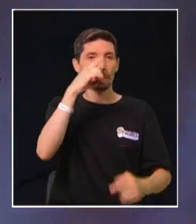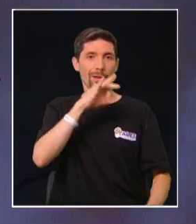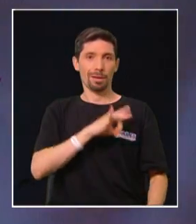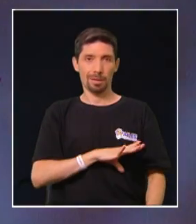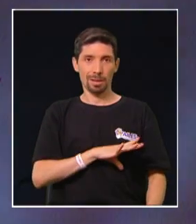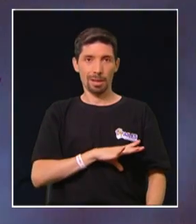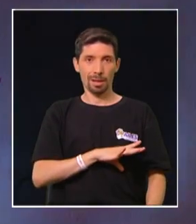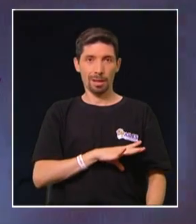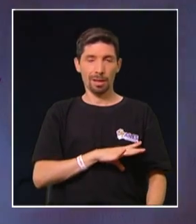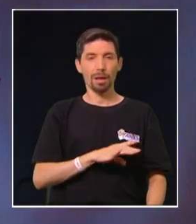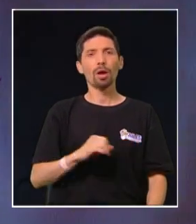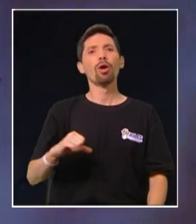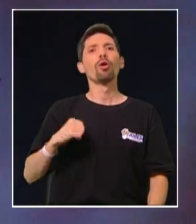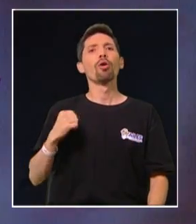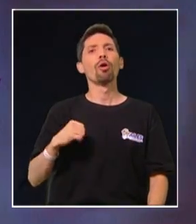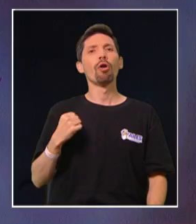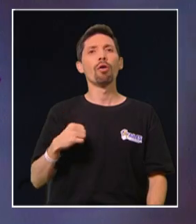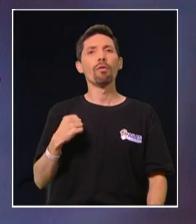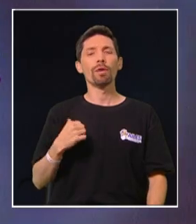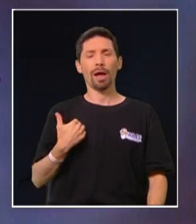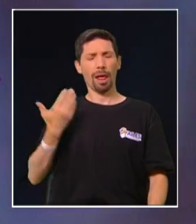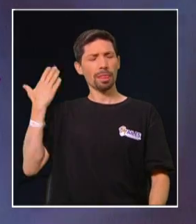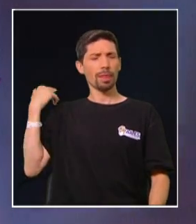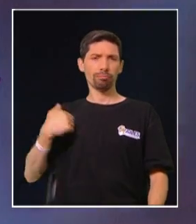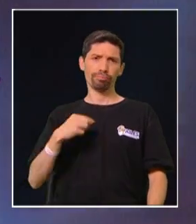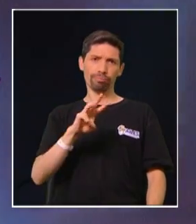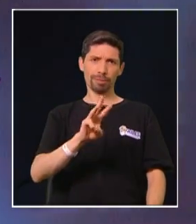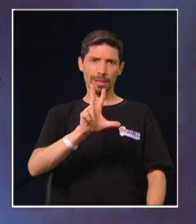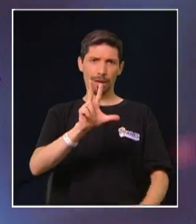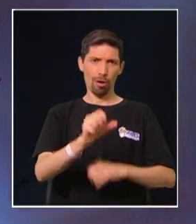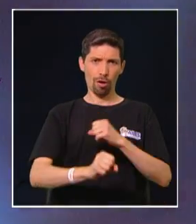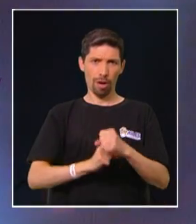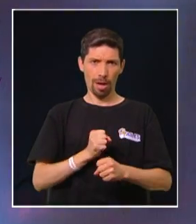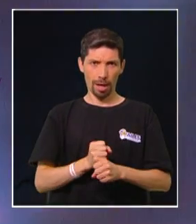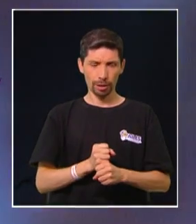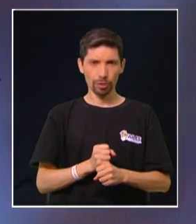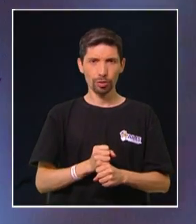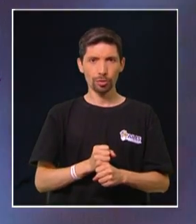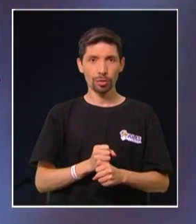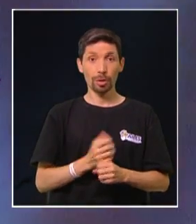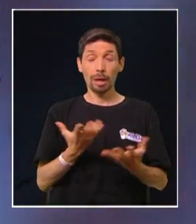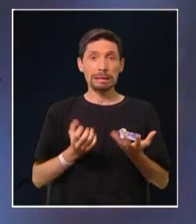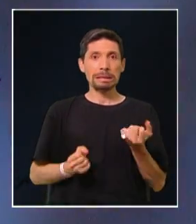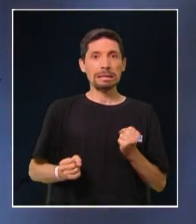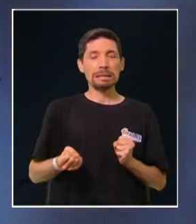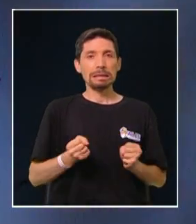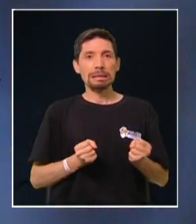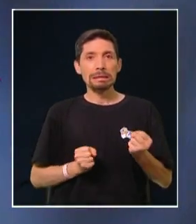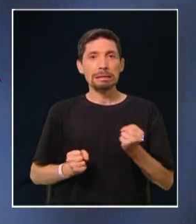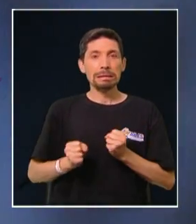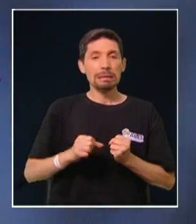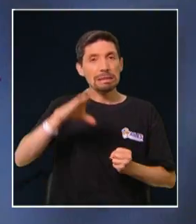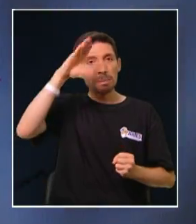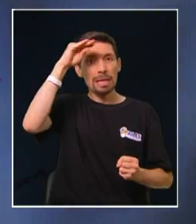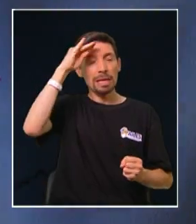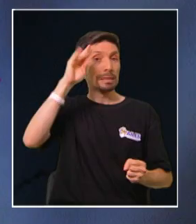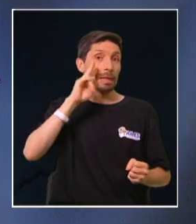Con mis jóvenes 38 años y con una ansiosa